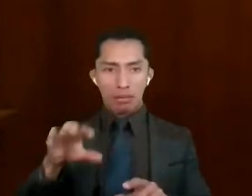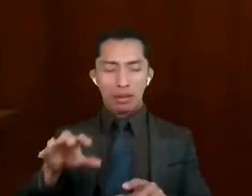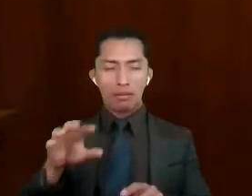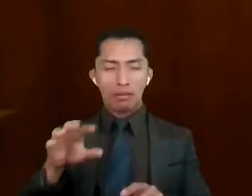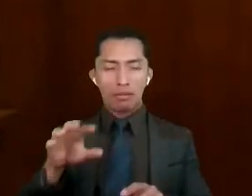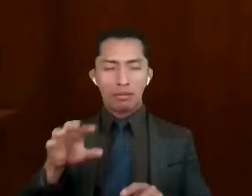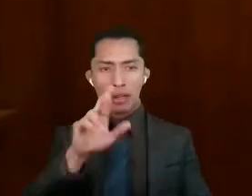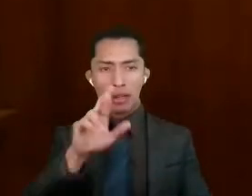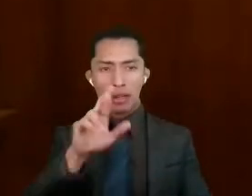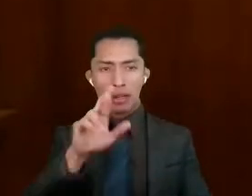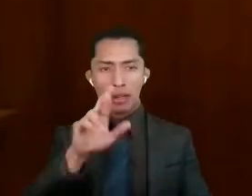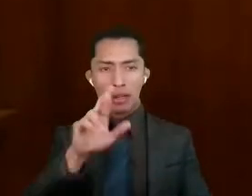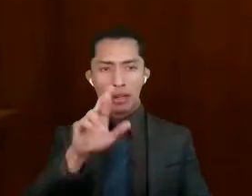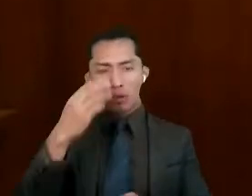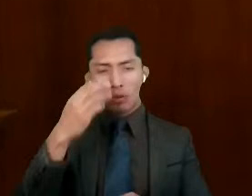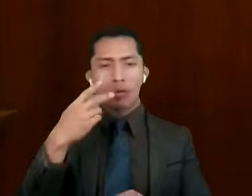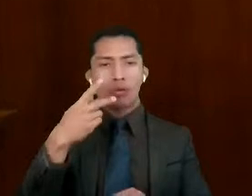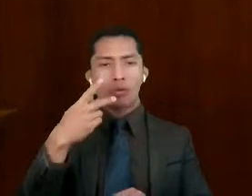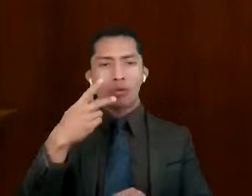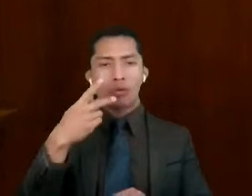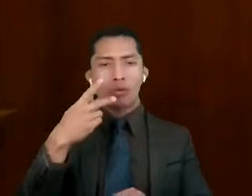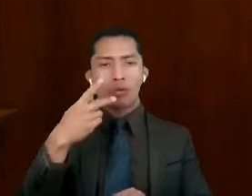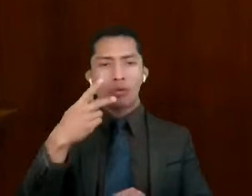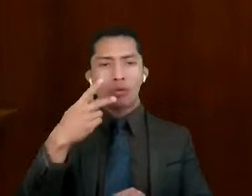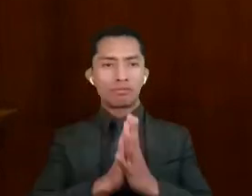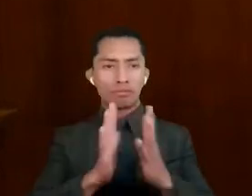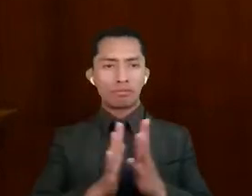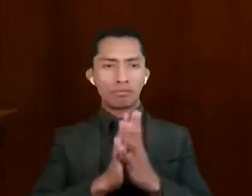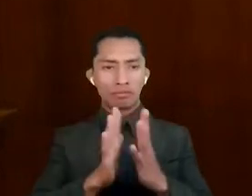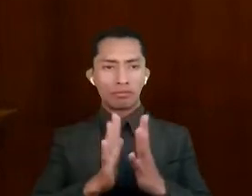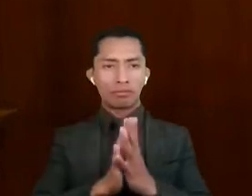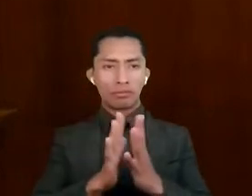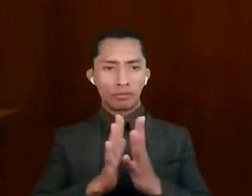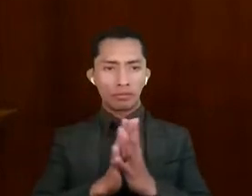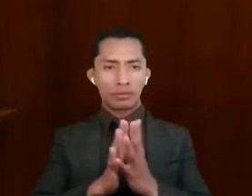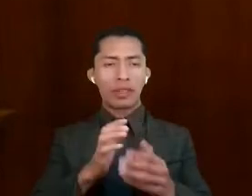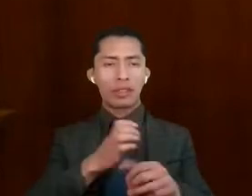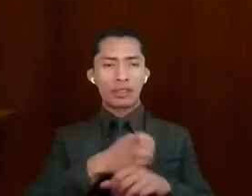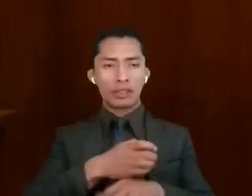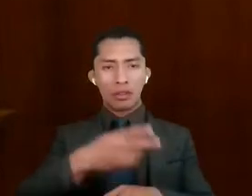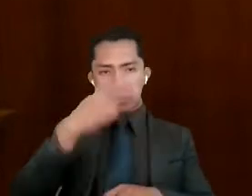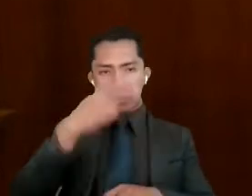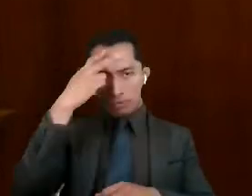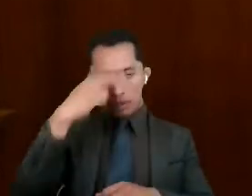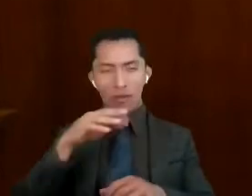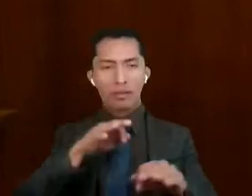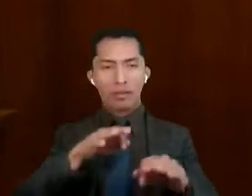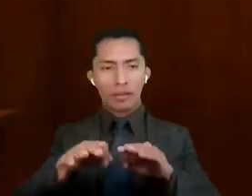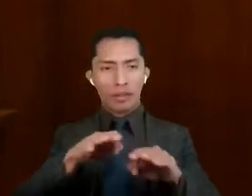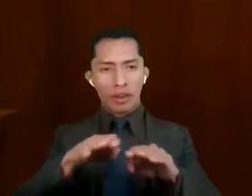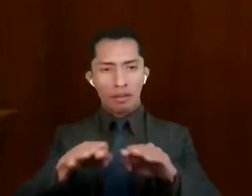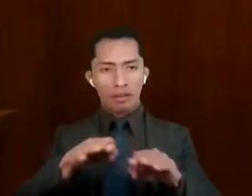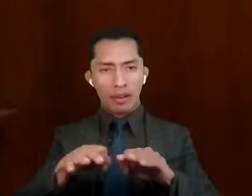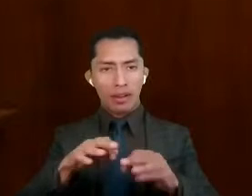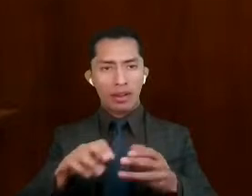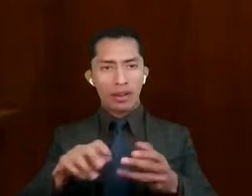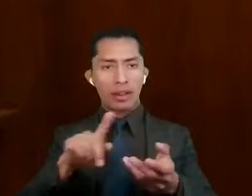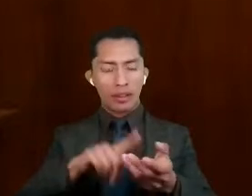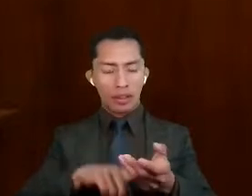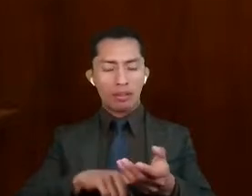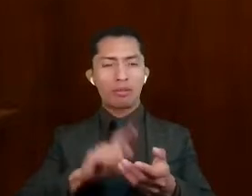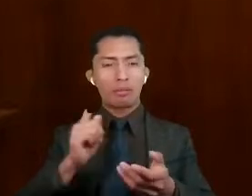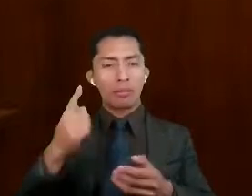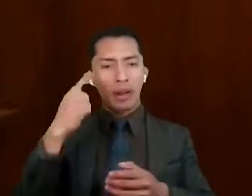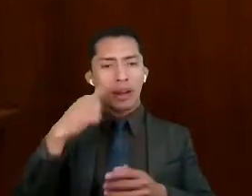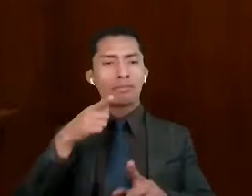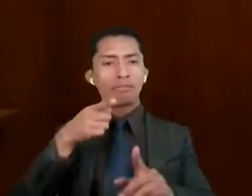reconocemos la participación del Estado en los trabajos que se han emprendido en las mesas por la construcción de la paz. Aquí